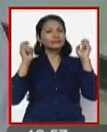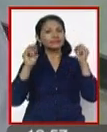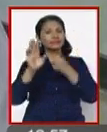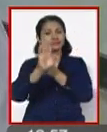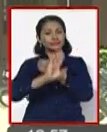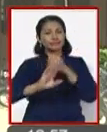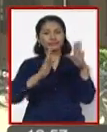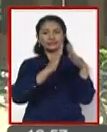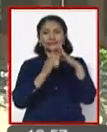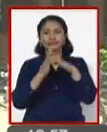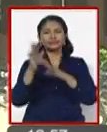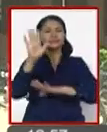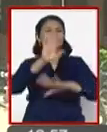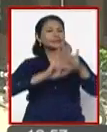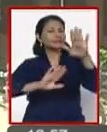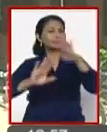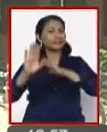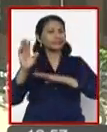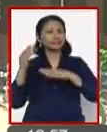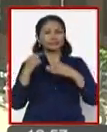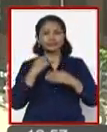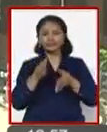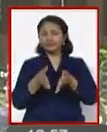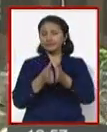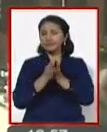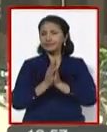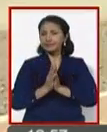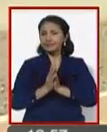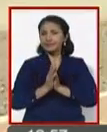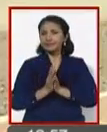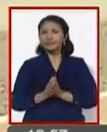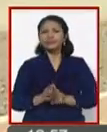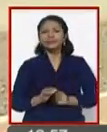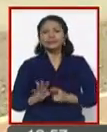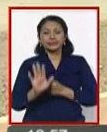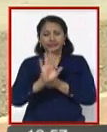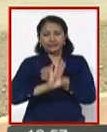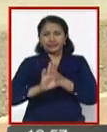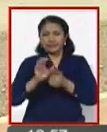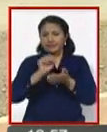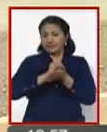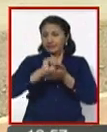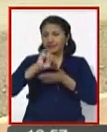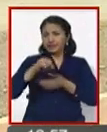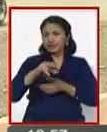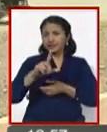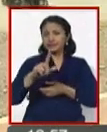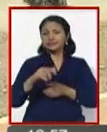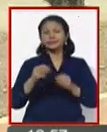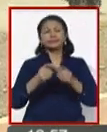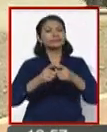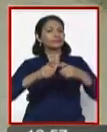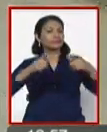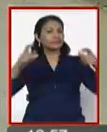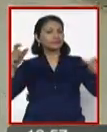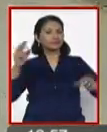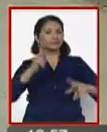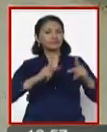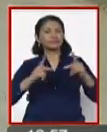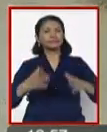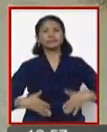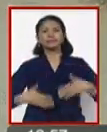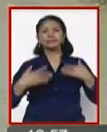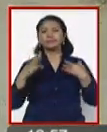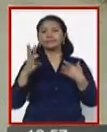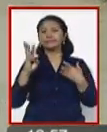la seguridad ciudadana. Preocupa, pero también pedimos que la seguridad ciudadana, que también San Julián es un pueblo grande, ¿no? Que